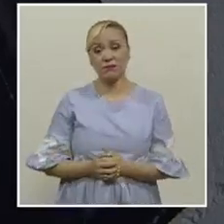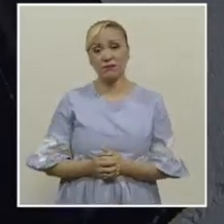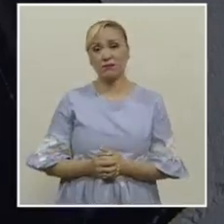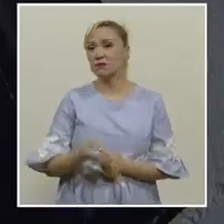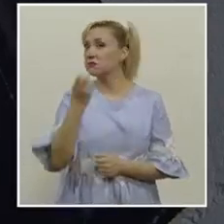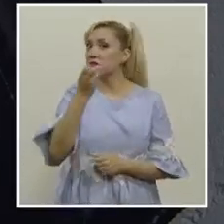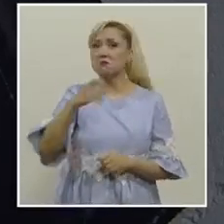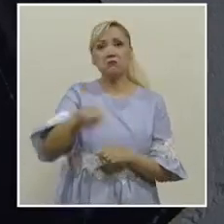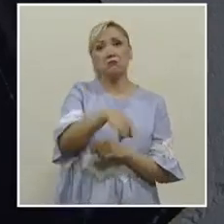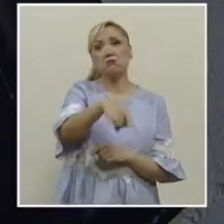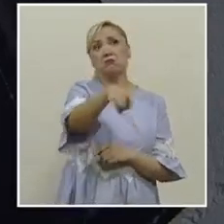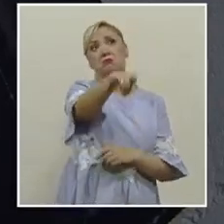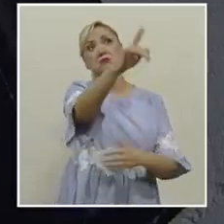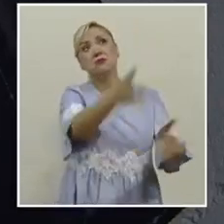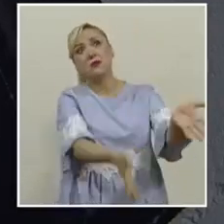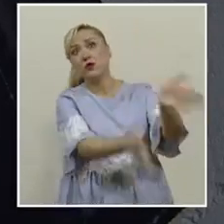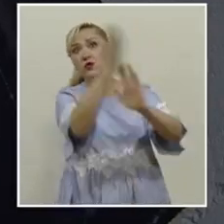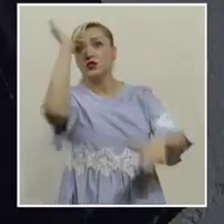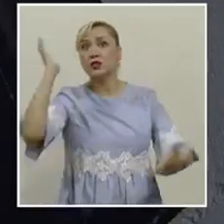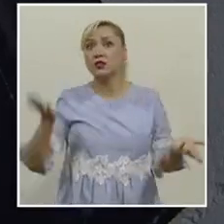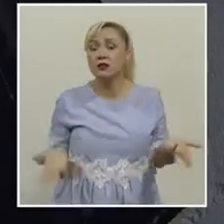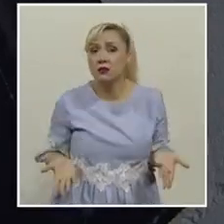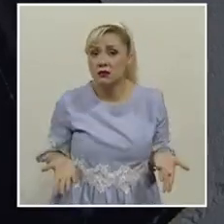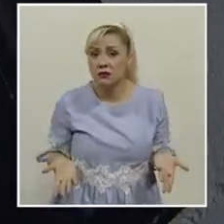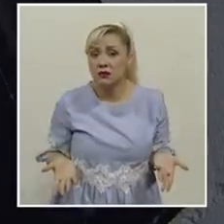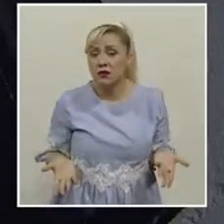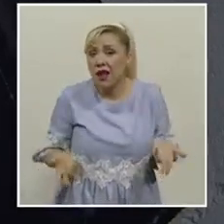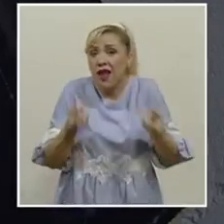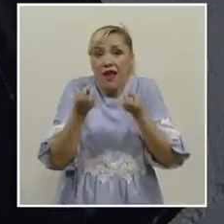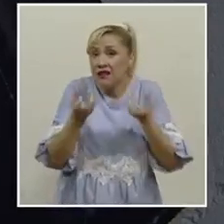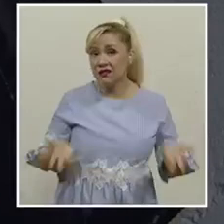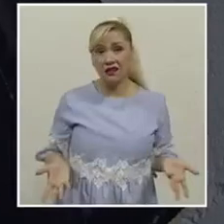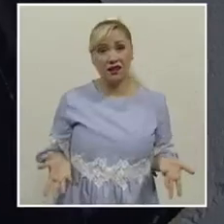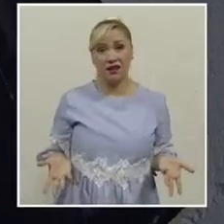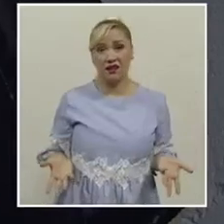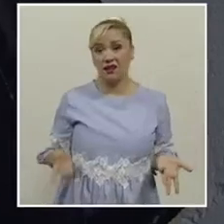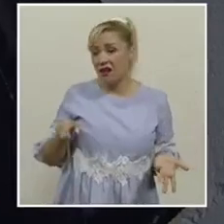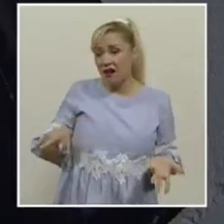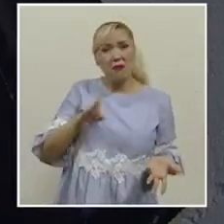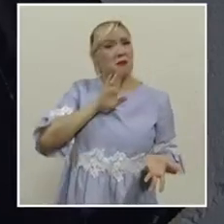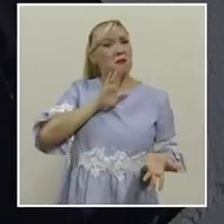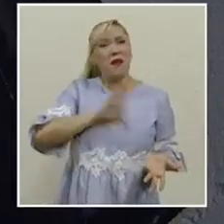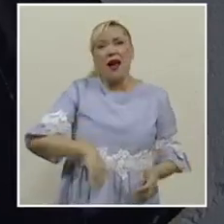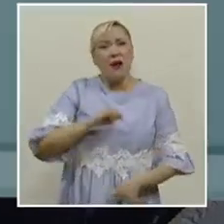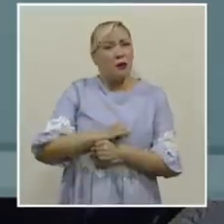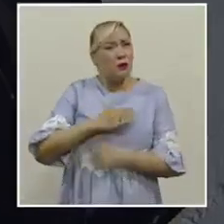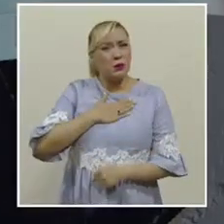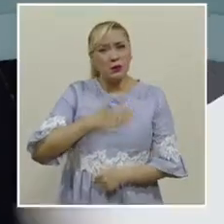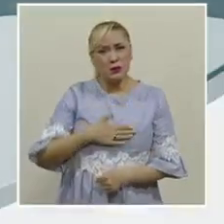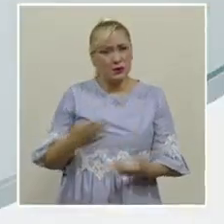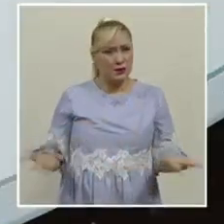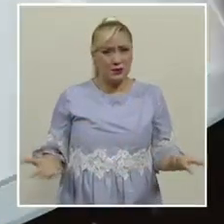Y así se lo llevan. Entonces, así ha sido todo el caso de Jorge, mi hijo, realmente.